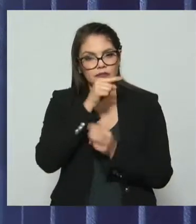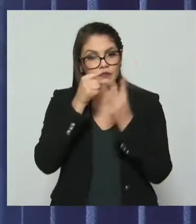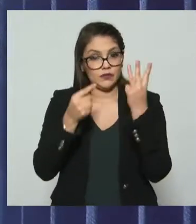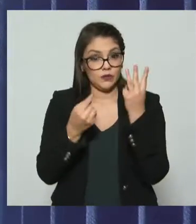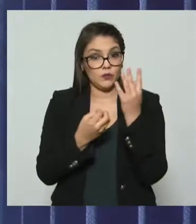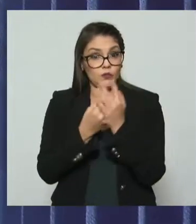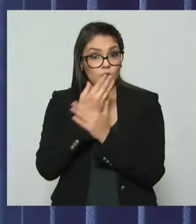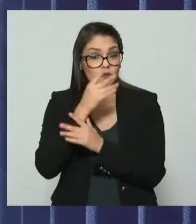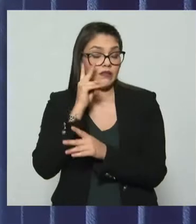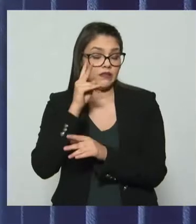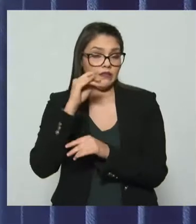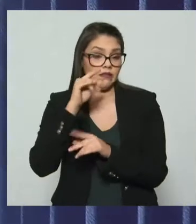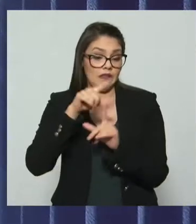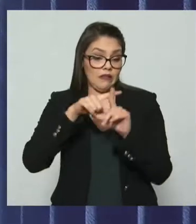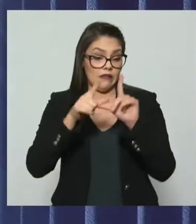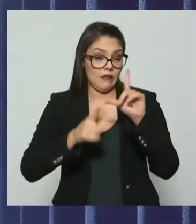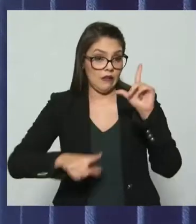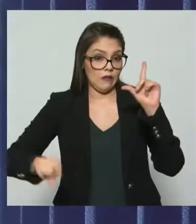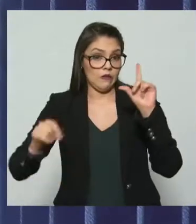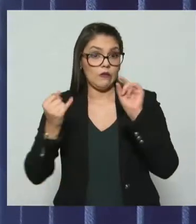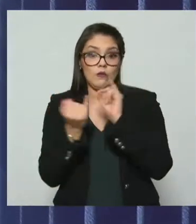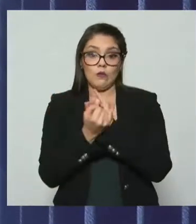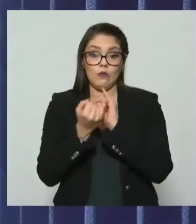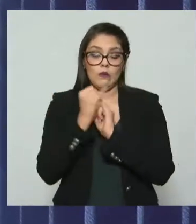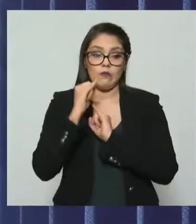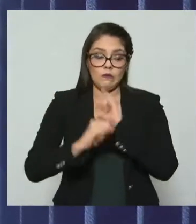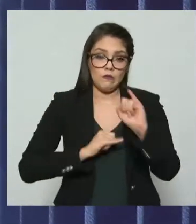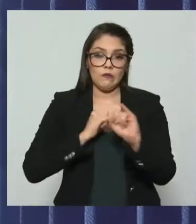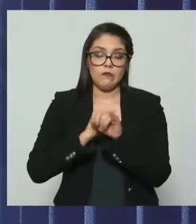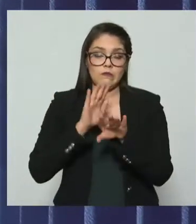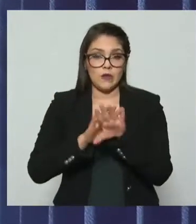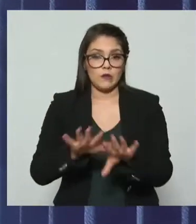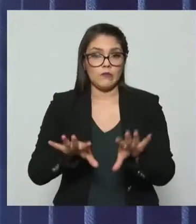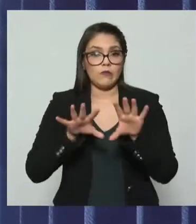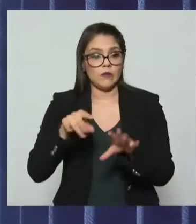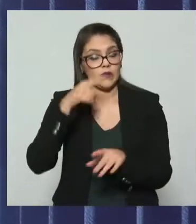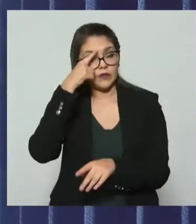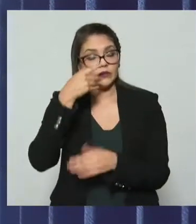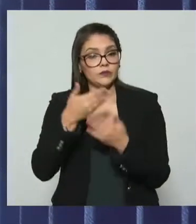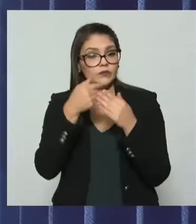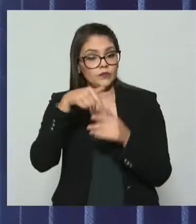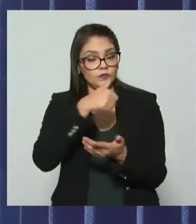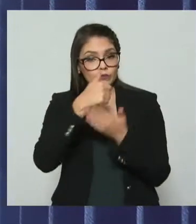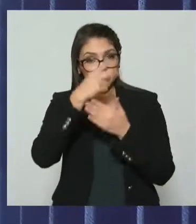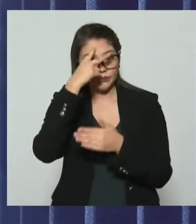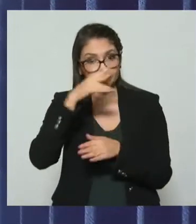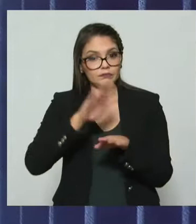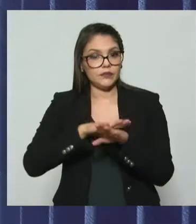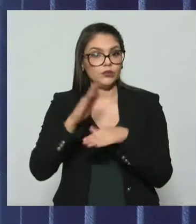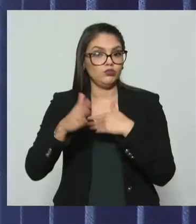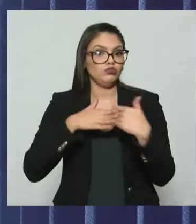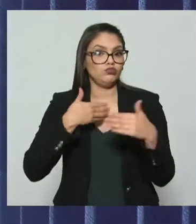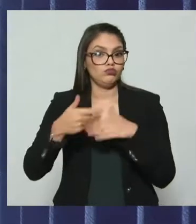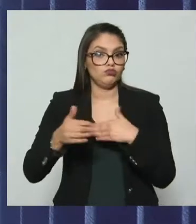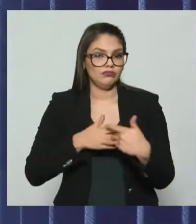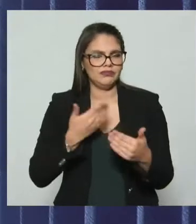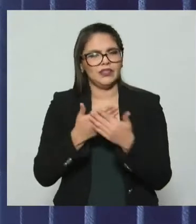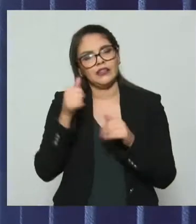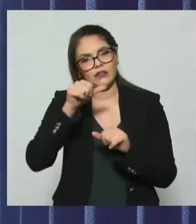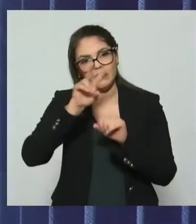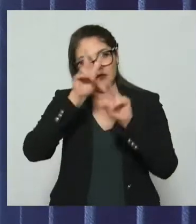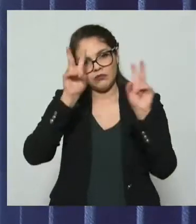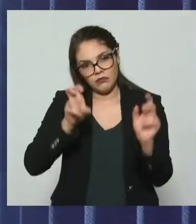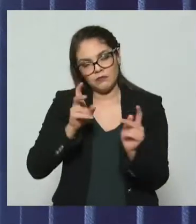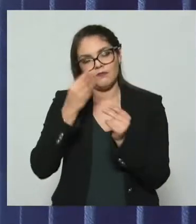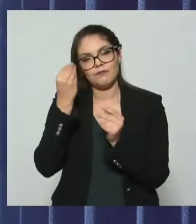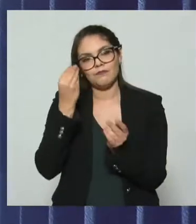a nivel nacional y por supuesto incluso también a nivel internacional, colocando a la Ciudad de México a la vanguardia. Para hablar de este tema, esta mañana